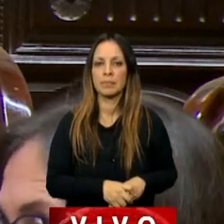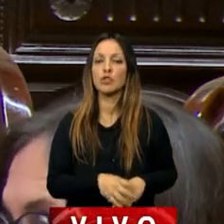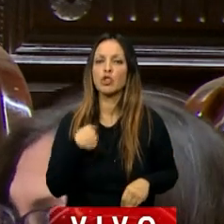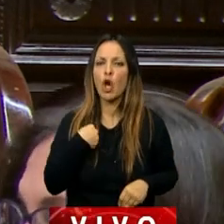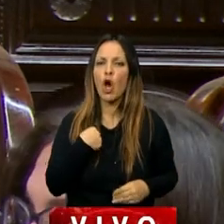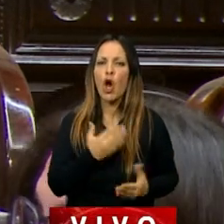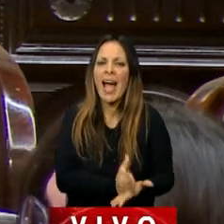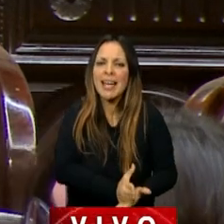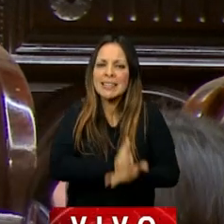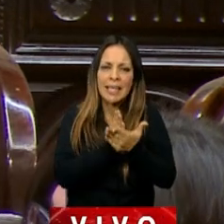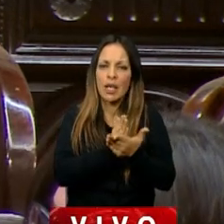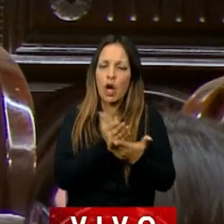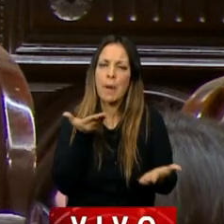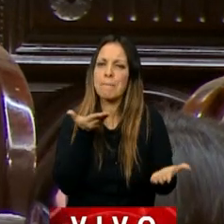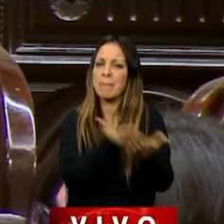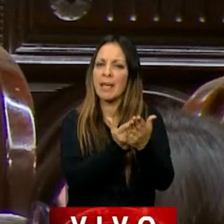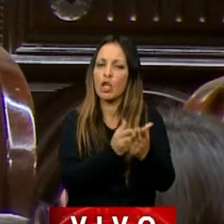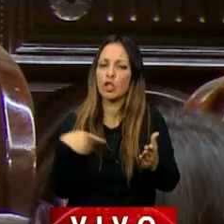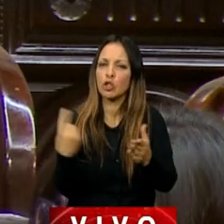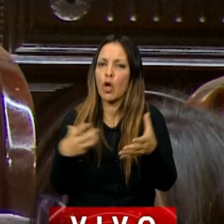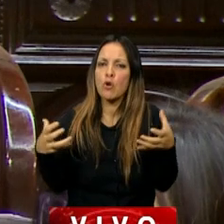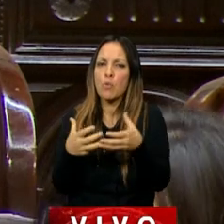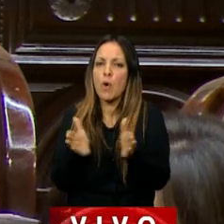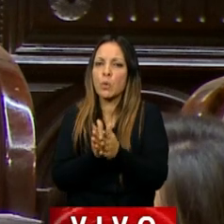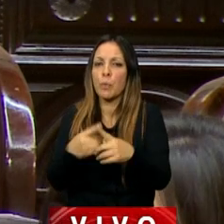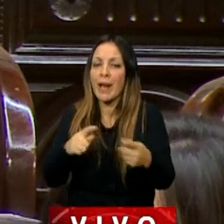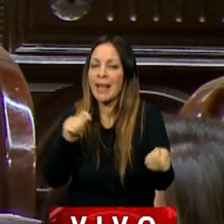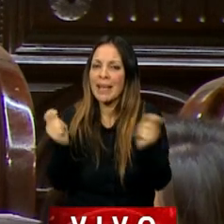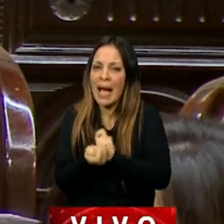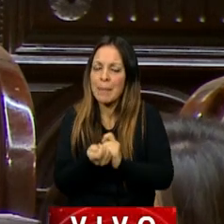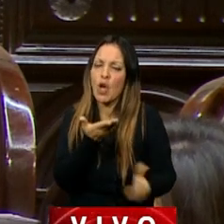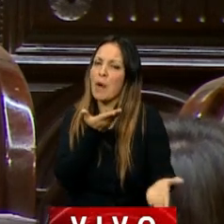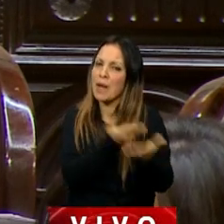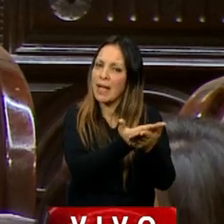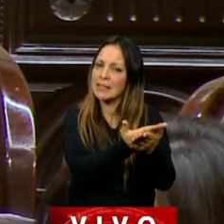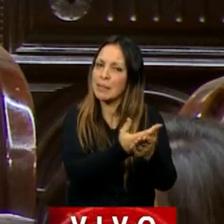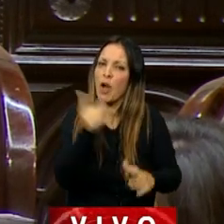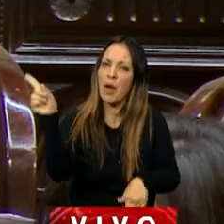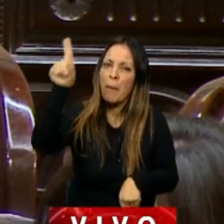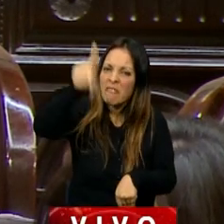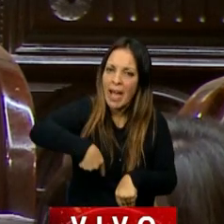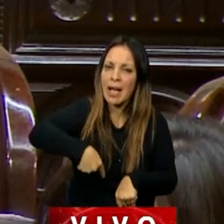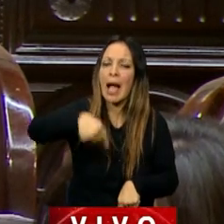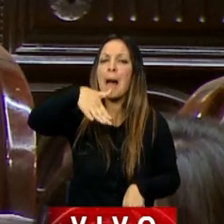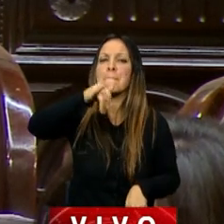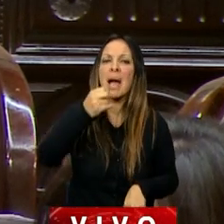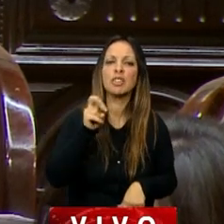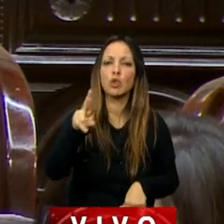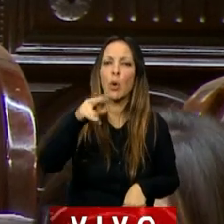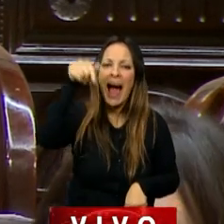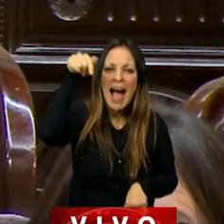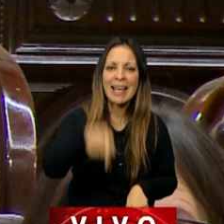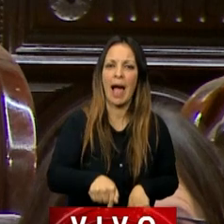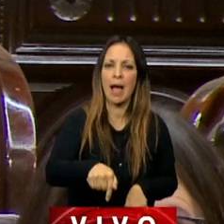Exijo y exige todos juntos por el cambio la presencia de Mansur acá,